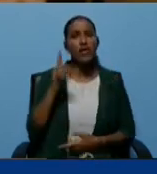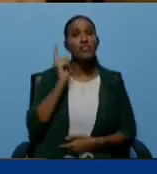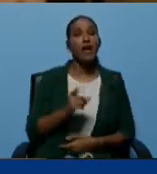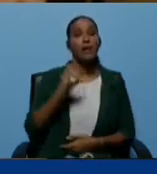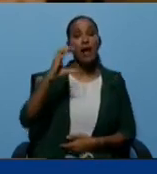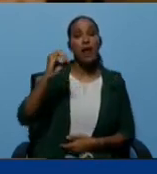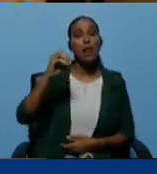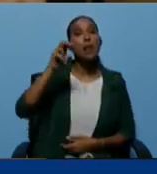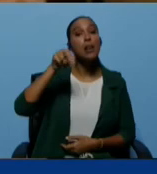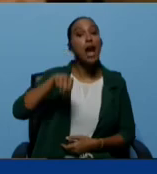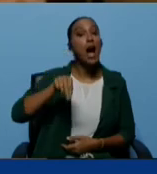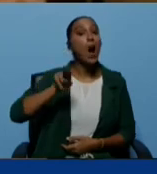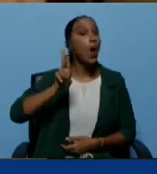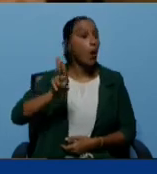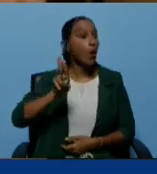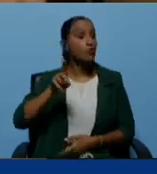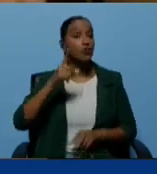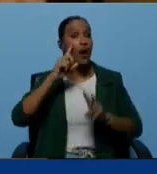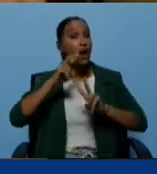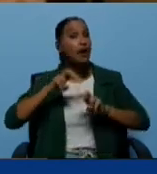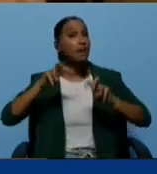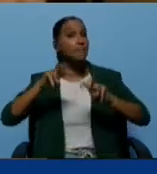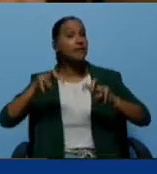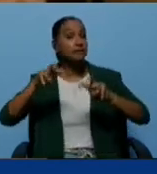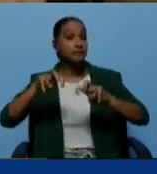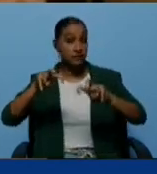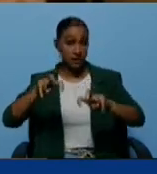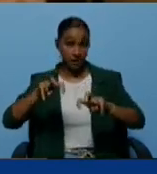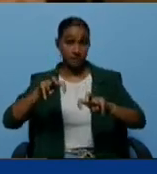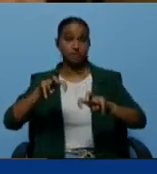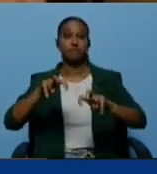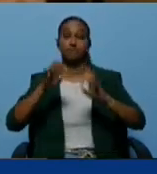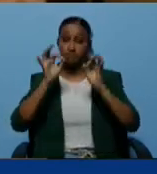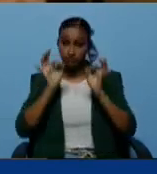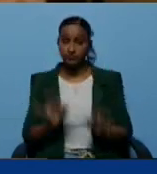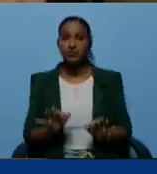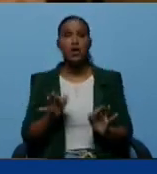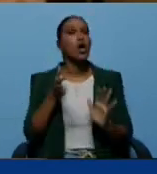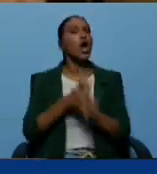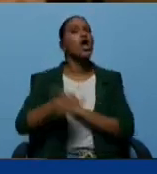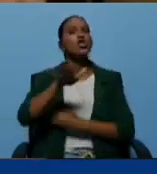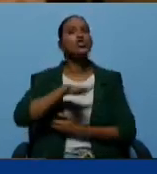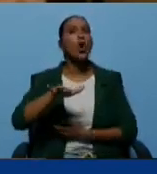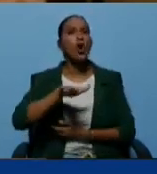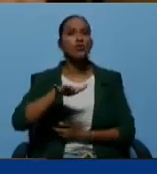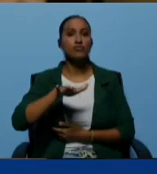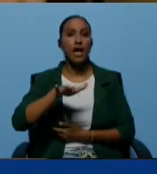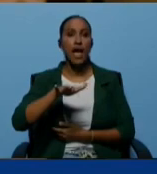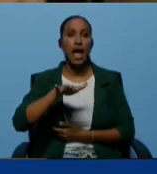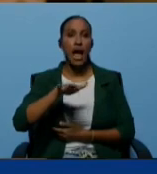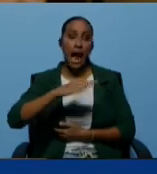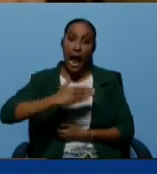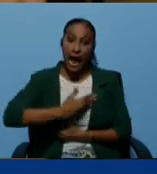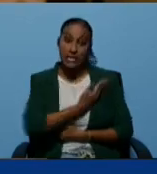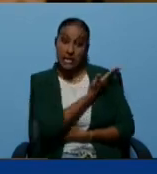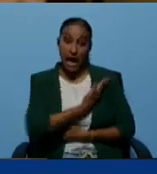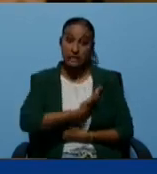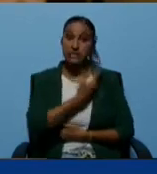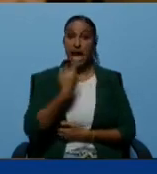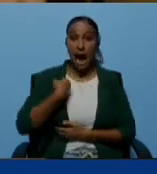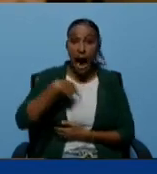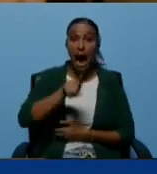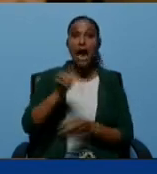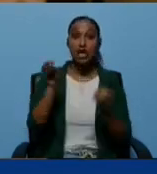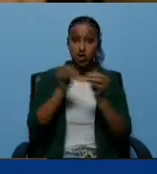el exterminio, los crímenes de guerra y lesa humanidad ocurridos en Gaza y ejecutados por el Estado de